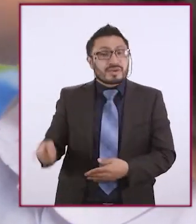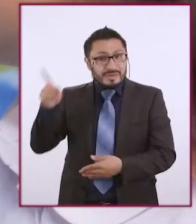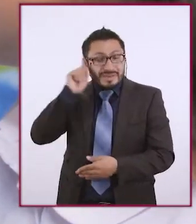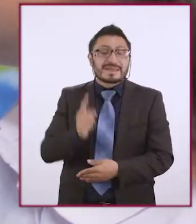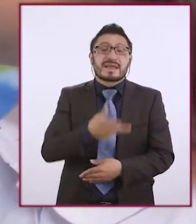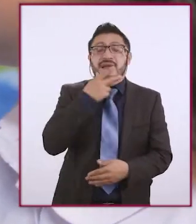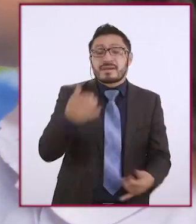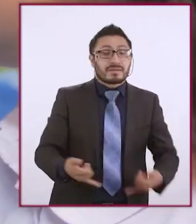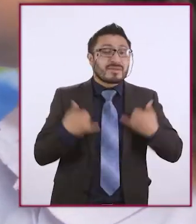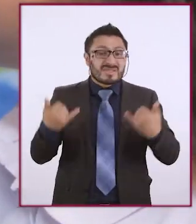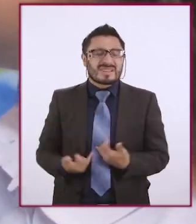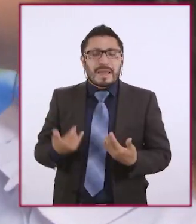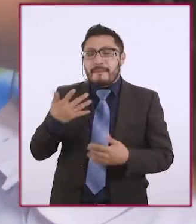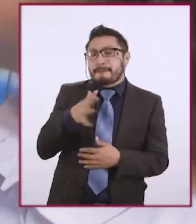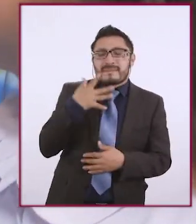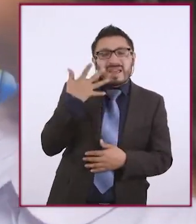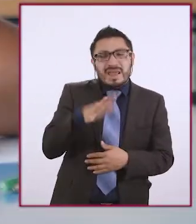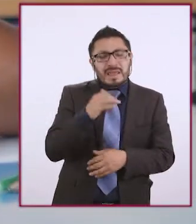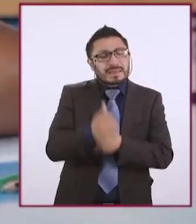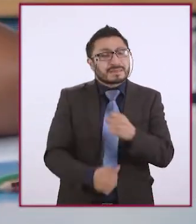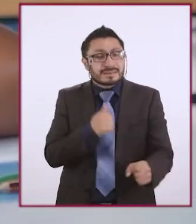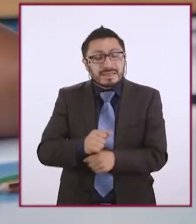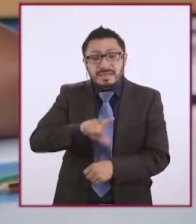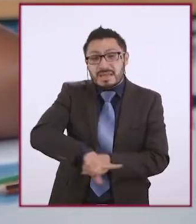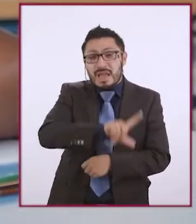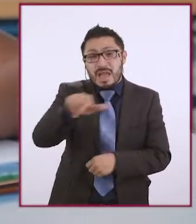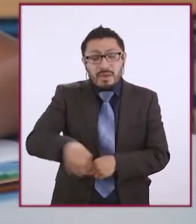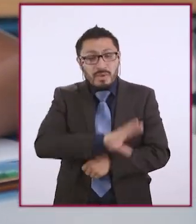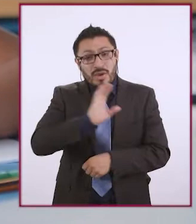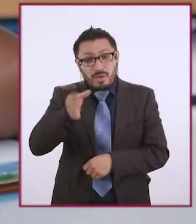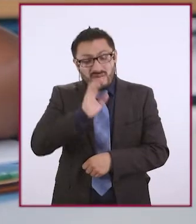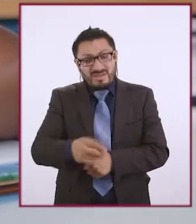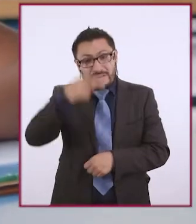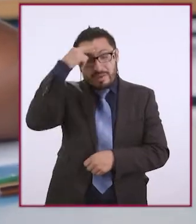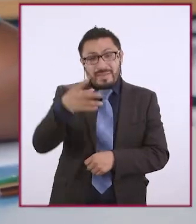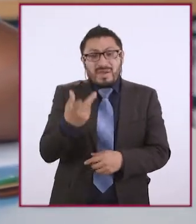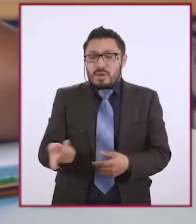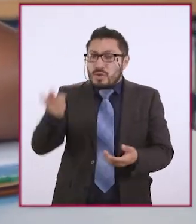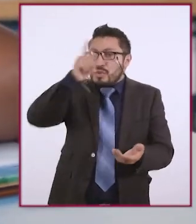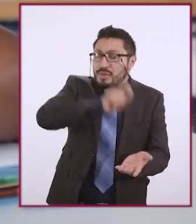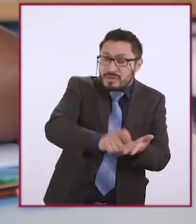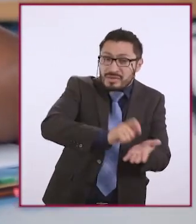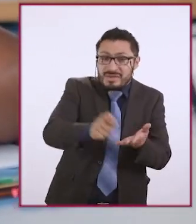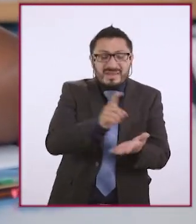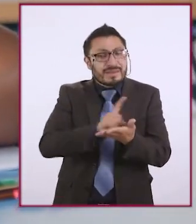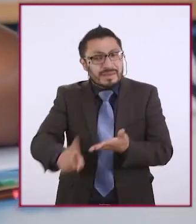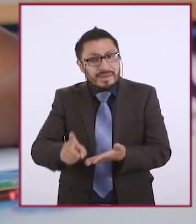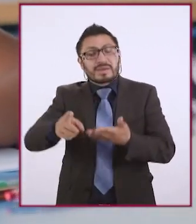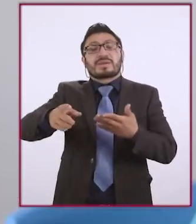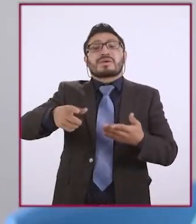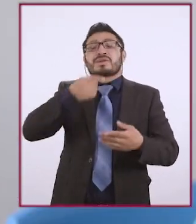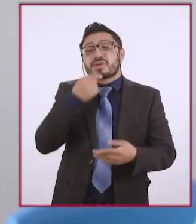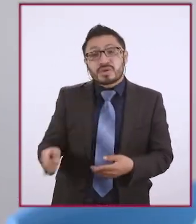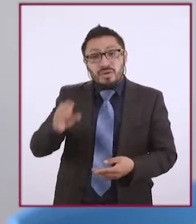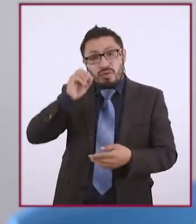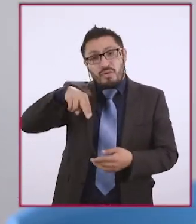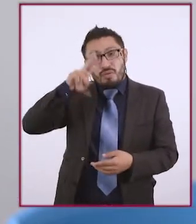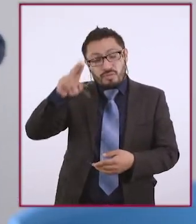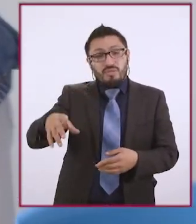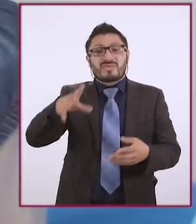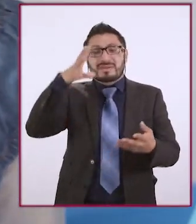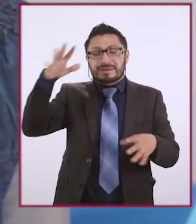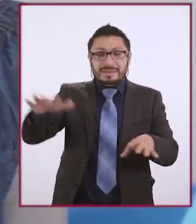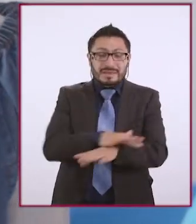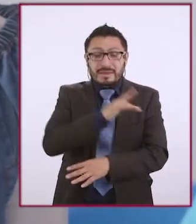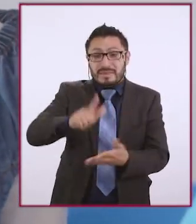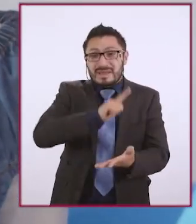adolescentes. Casi 10 años después, cuando México suscribió la Convención de los Derechos del Niño de la ONU, se reformó el artículo